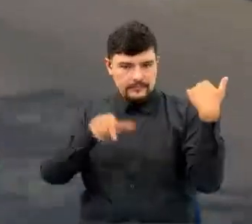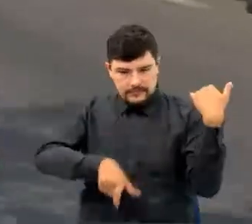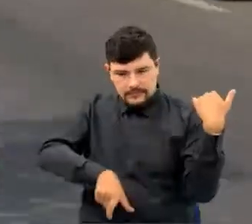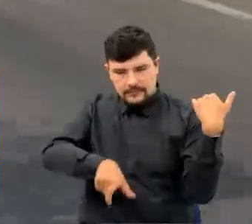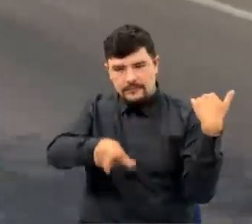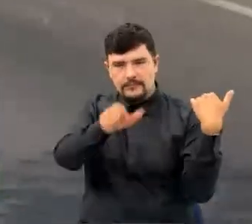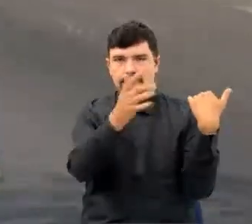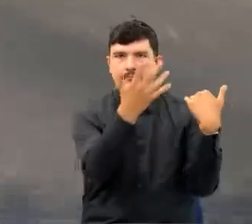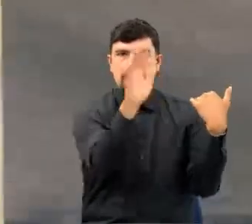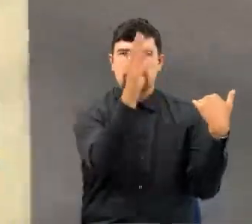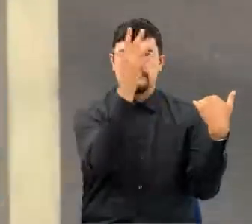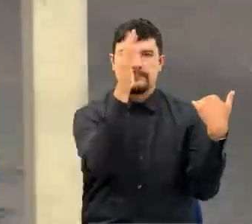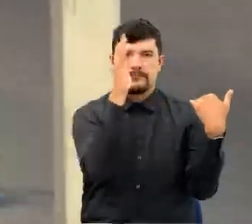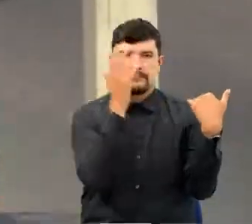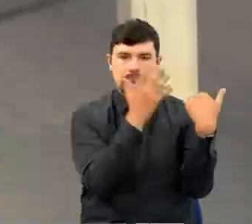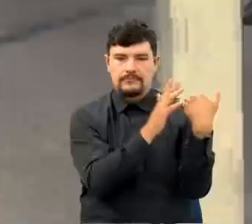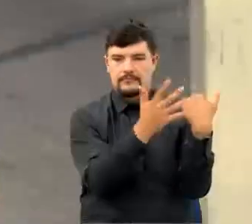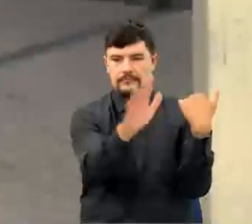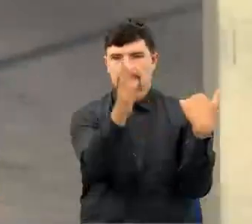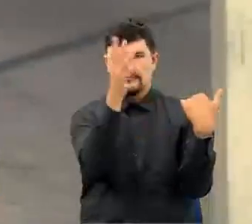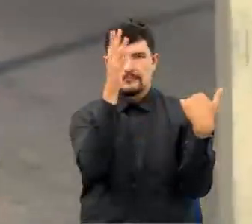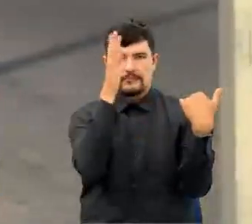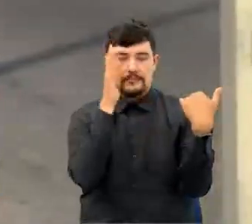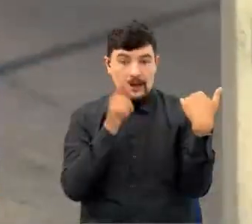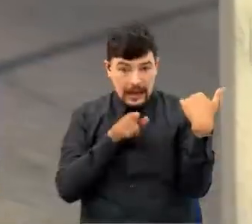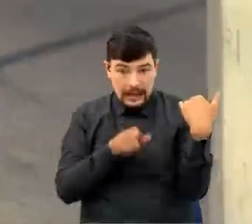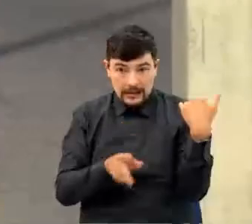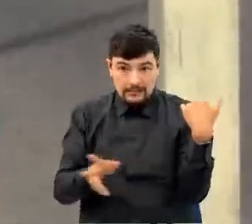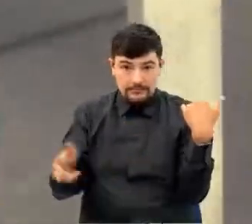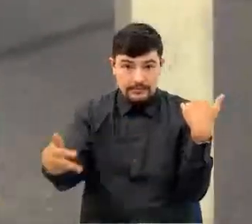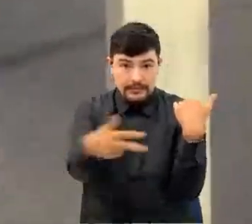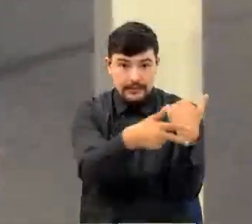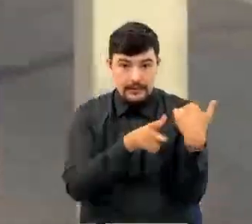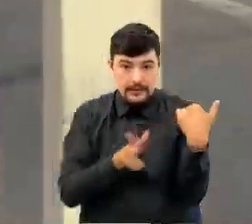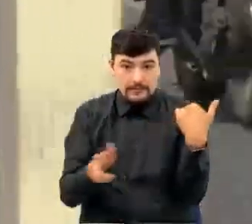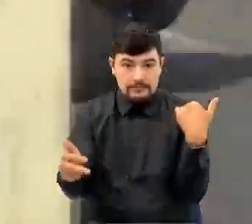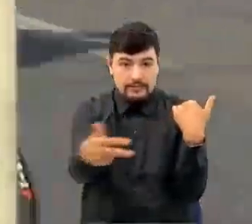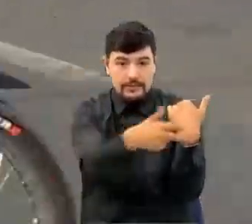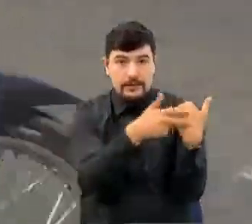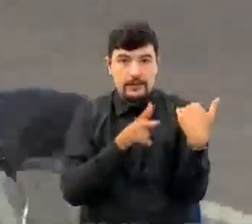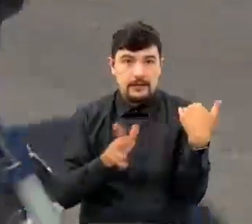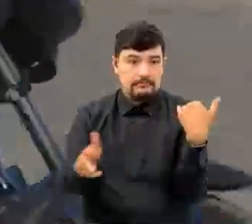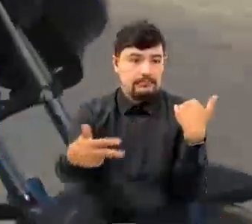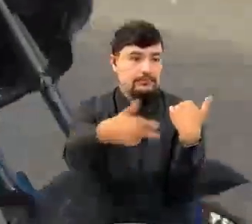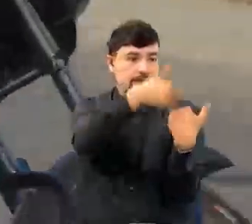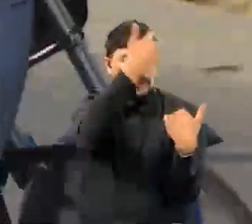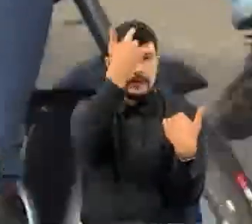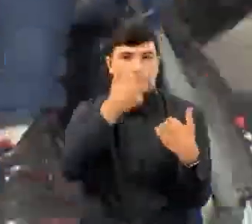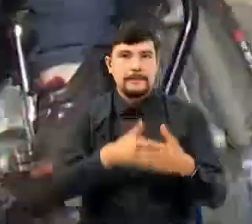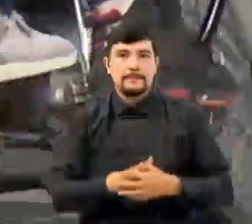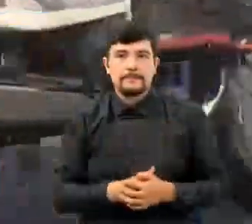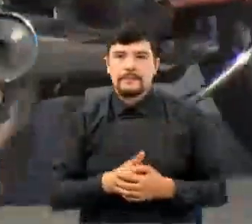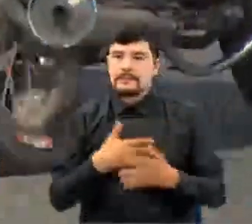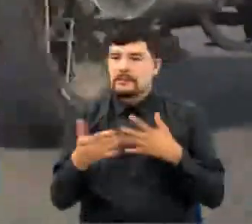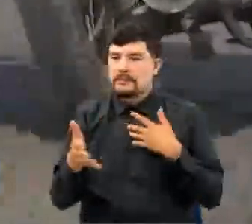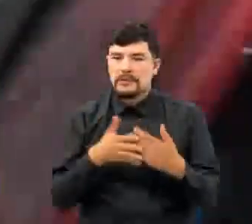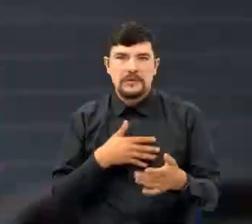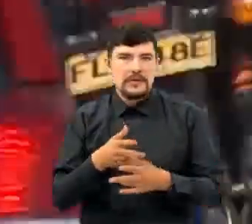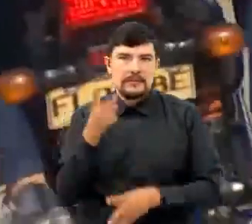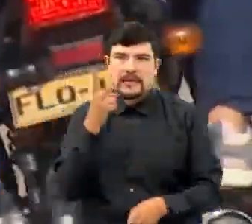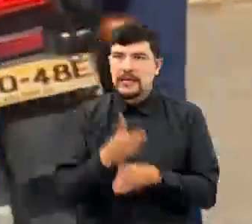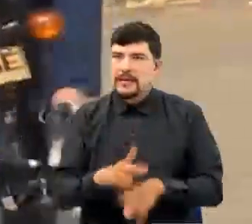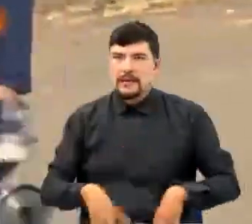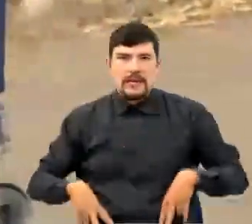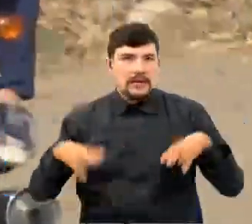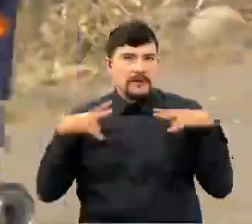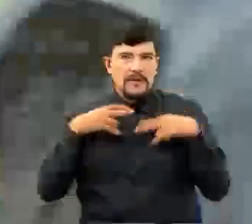de Bucaramanga. Aquí la falta de cultura y respeto vial está por doquier. No importa si se arriesga la vida en el